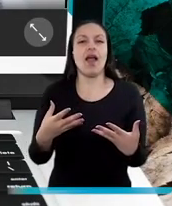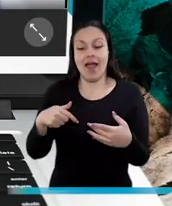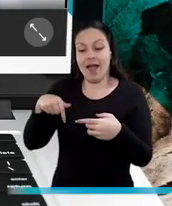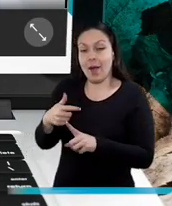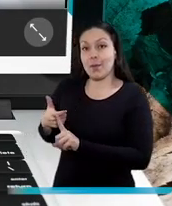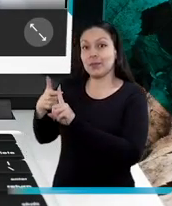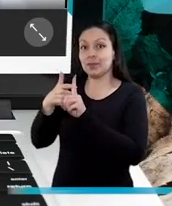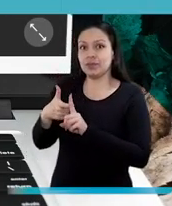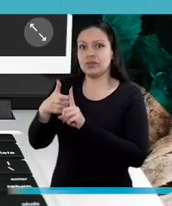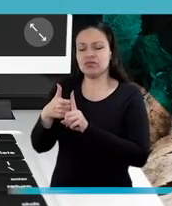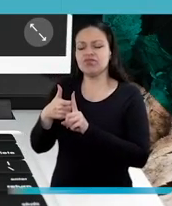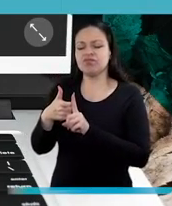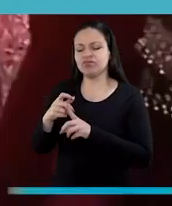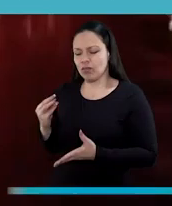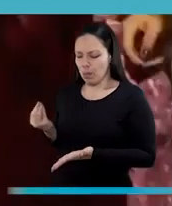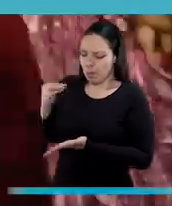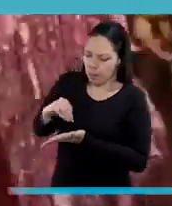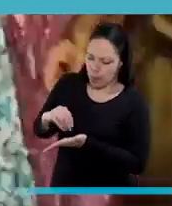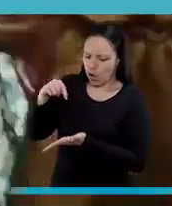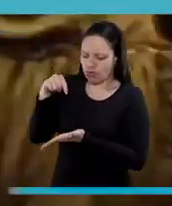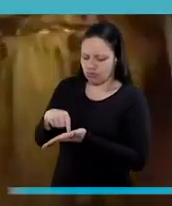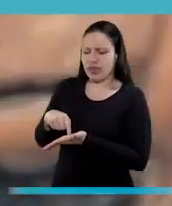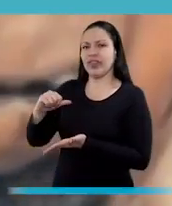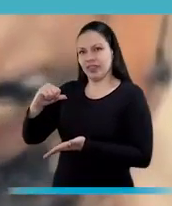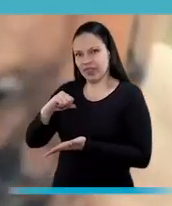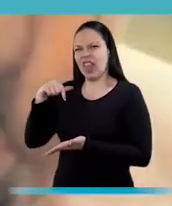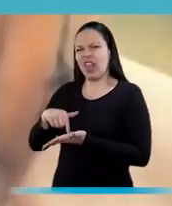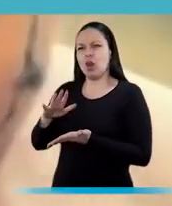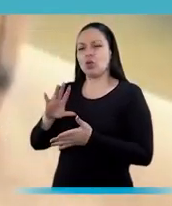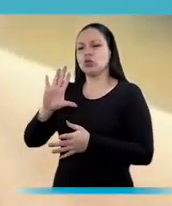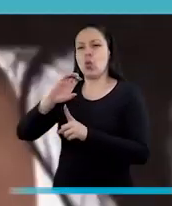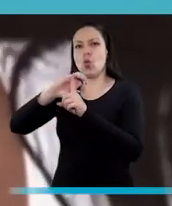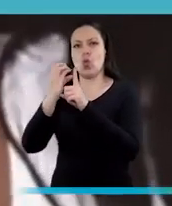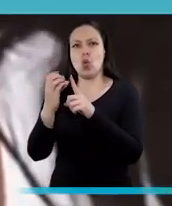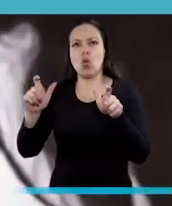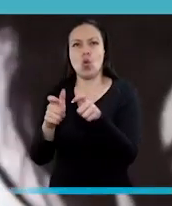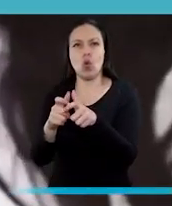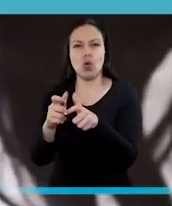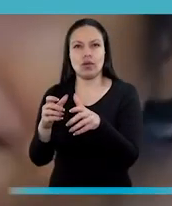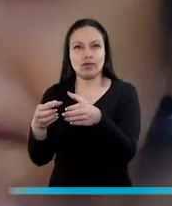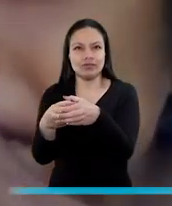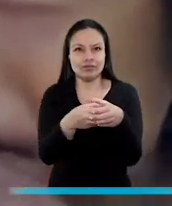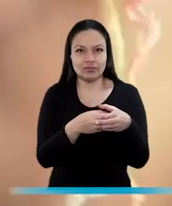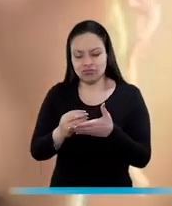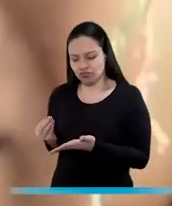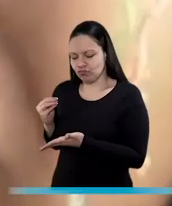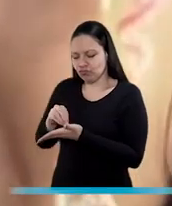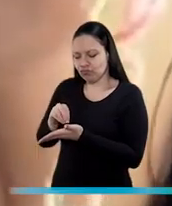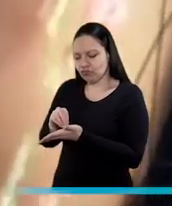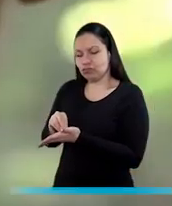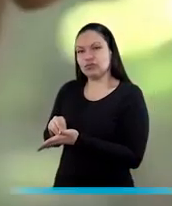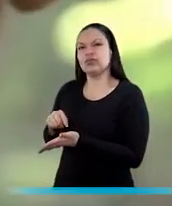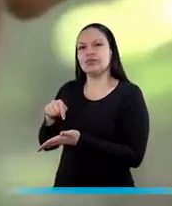ha permitido que la Procuraduría sea étnica en su agenda, en su estructura y se ha